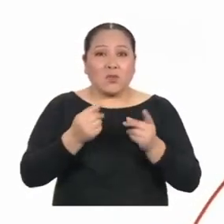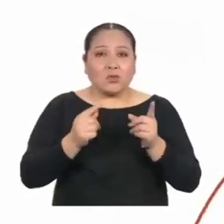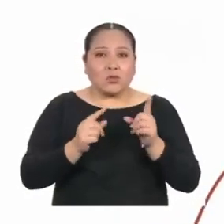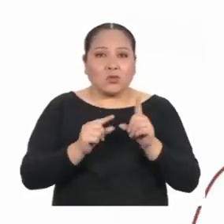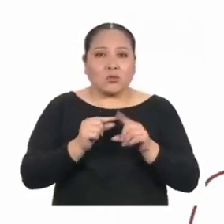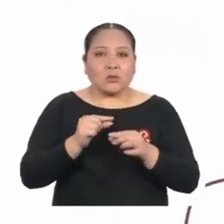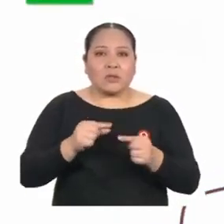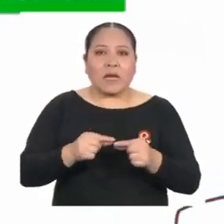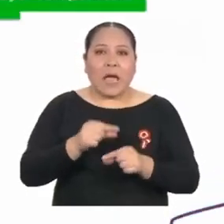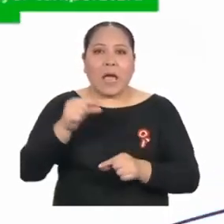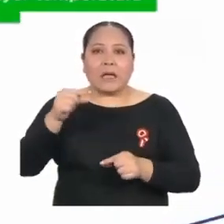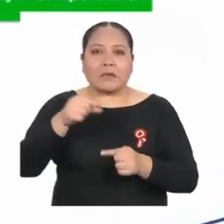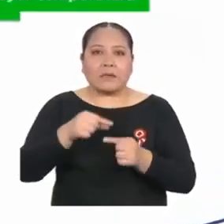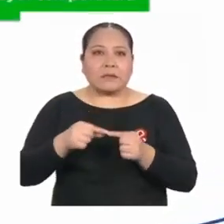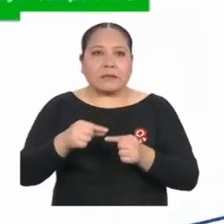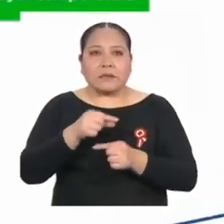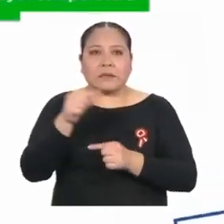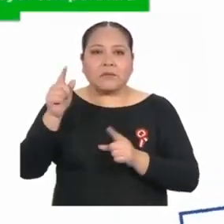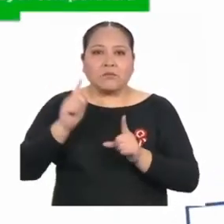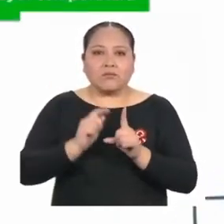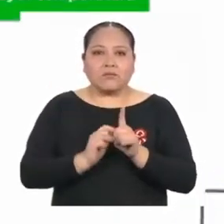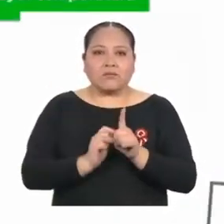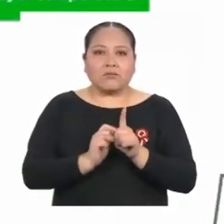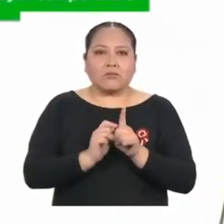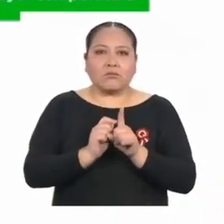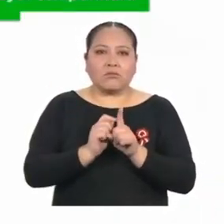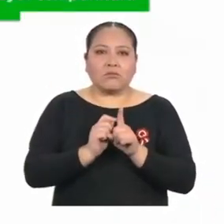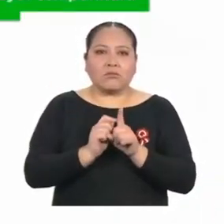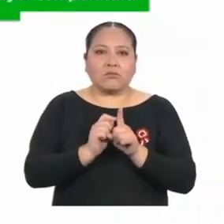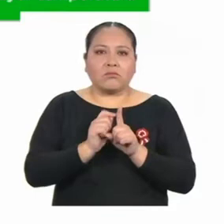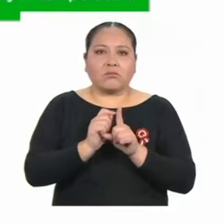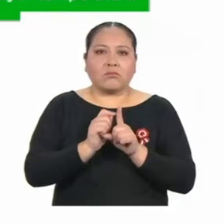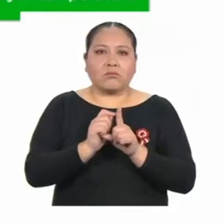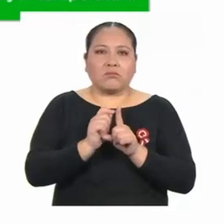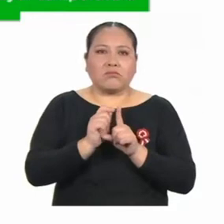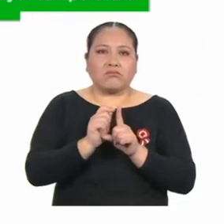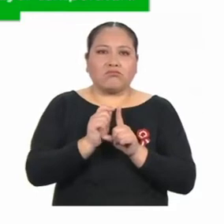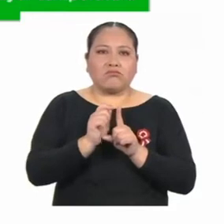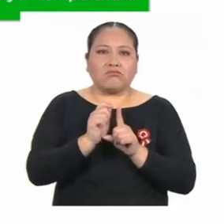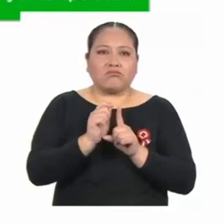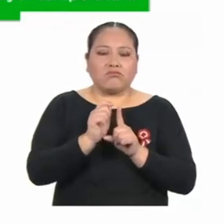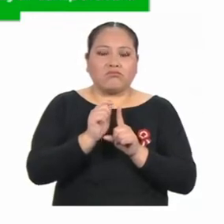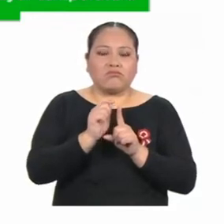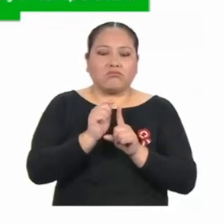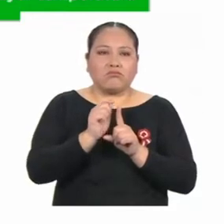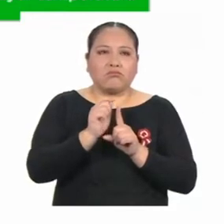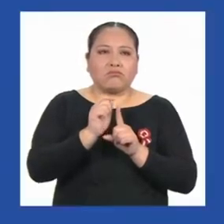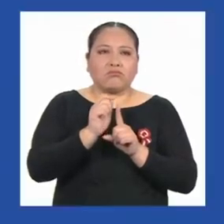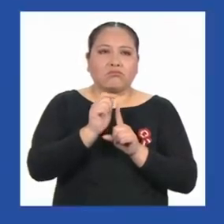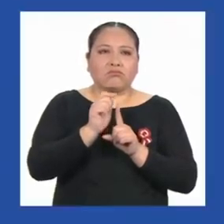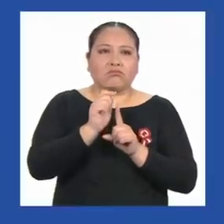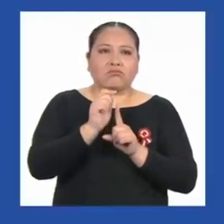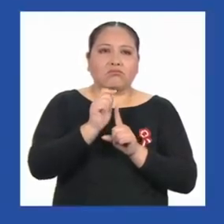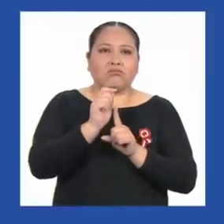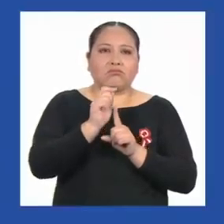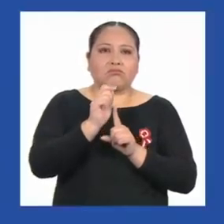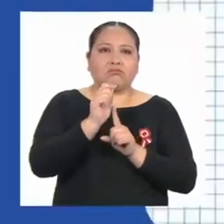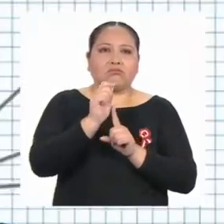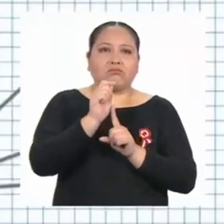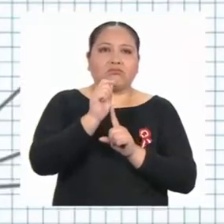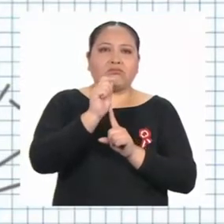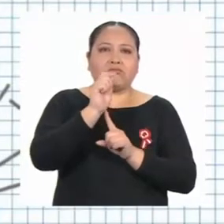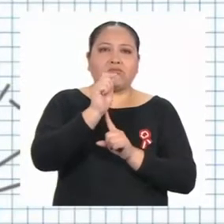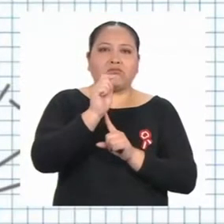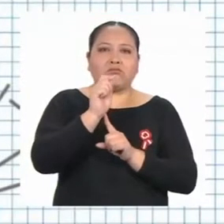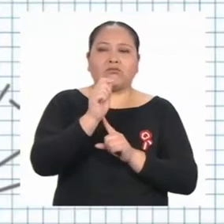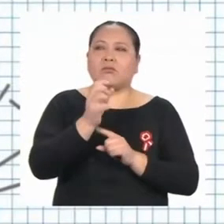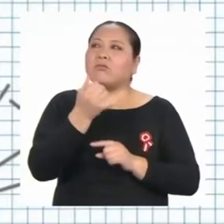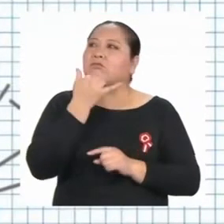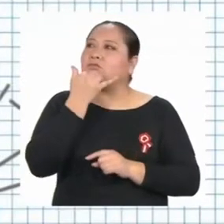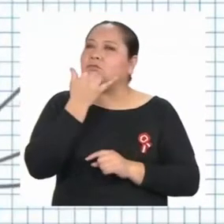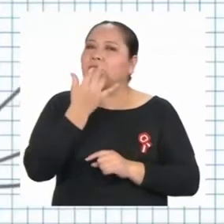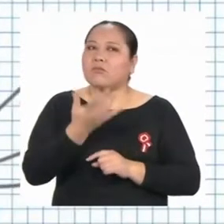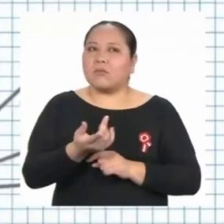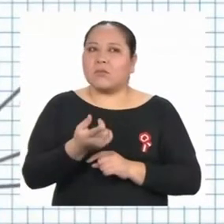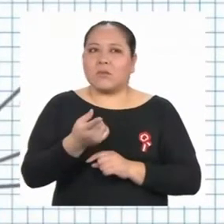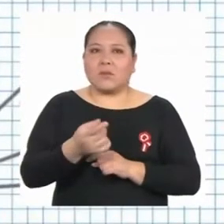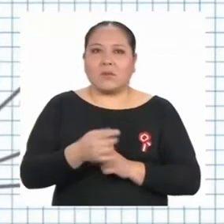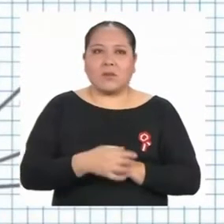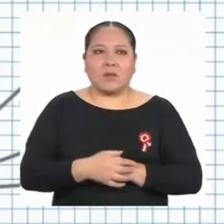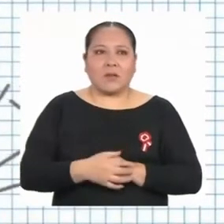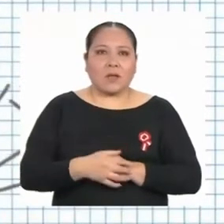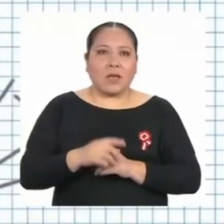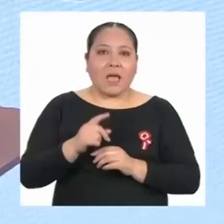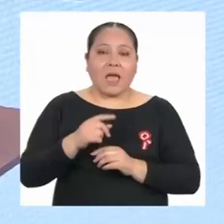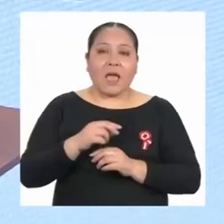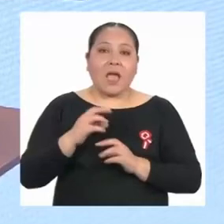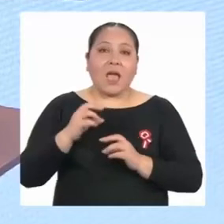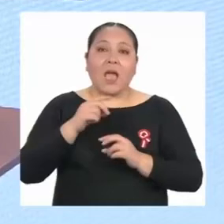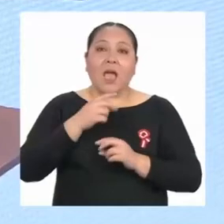incrementan, haciendo que las temperaturas suban mucho. ¿Y qué ocasiona eso? Las inundaciones, los desbordes